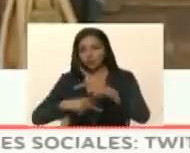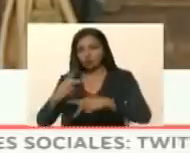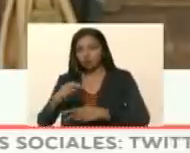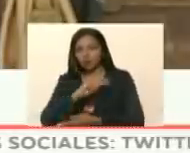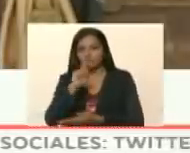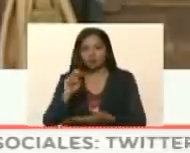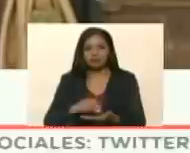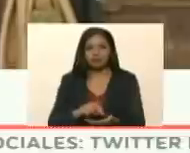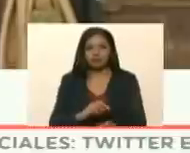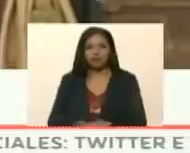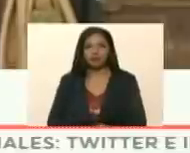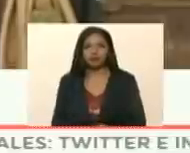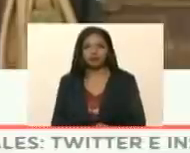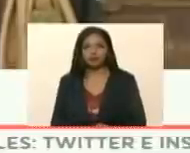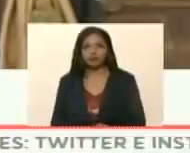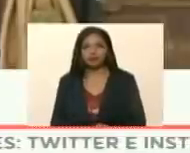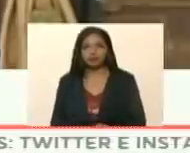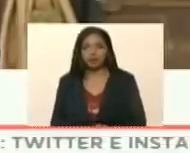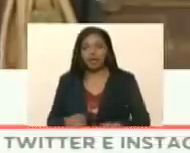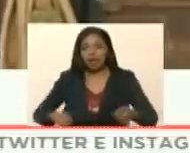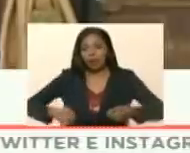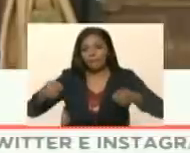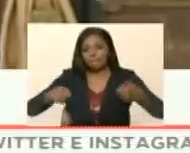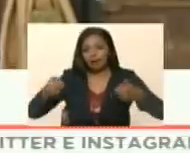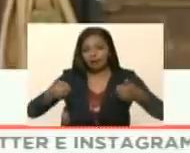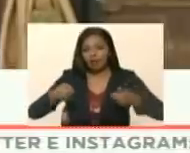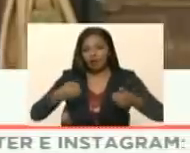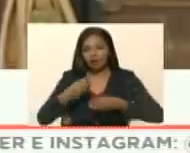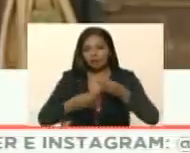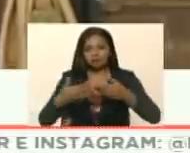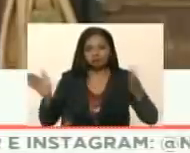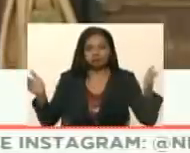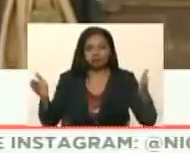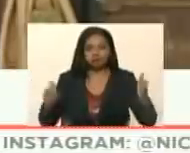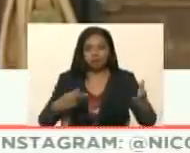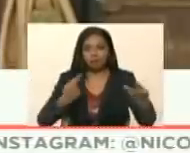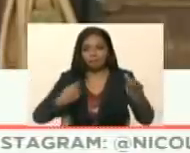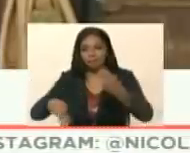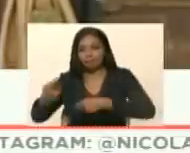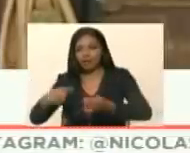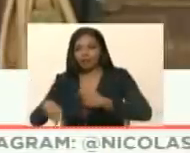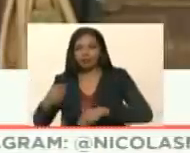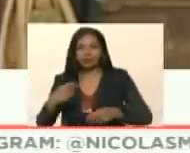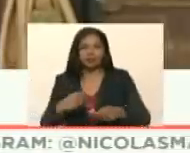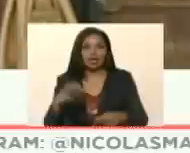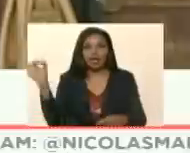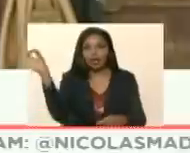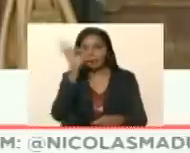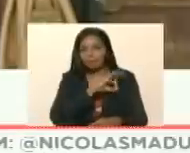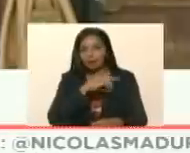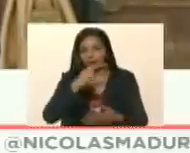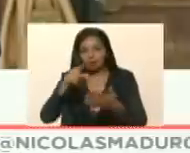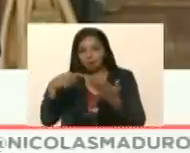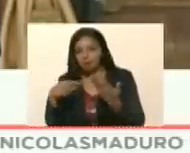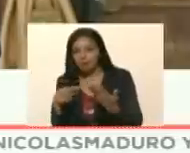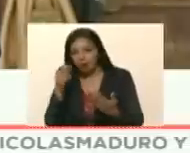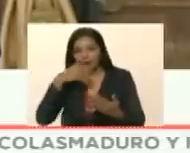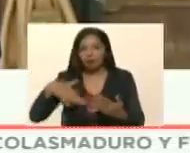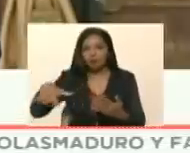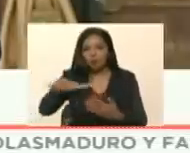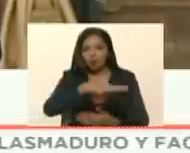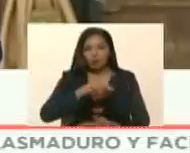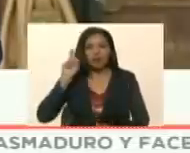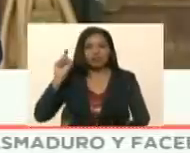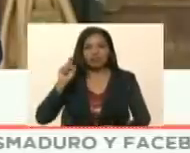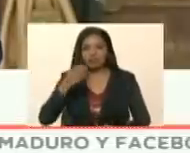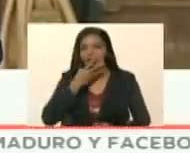nacional. Y en los mercados a cielo abierto, vender el pernil, los lechones que el pueblo